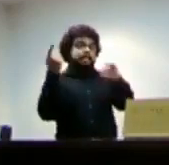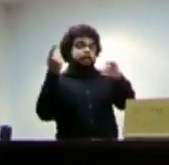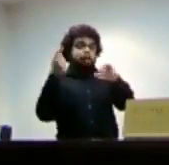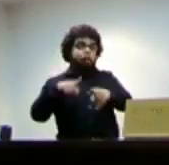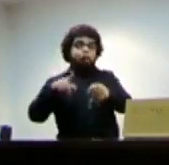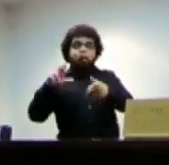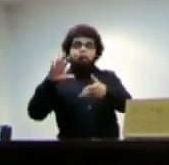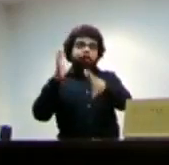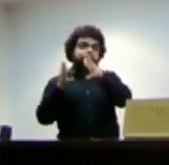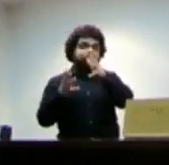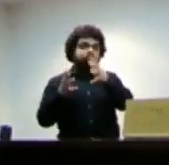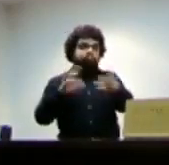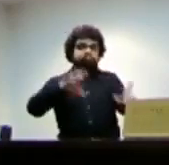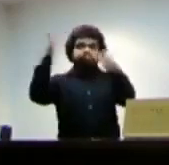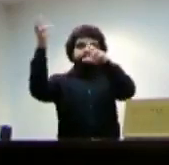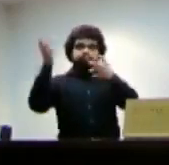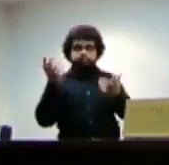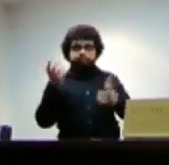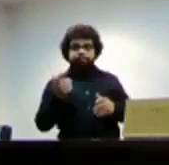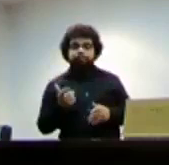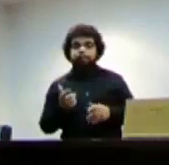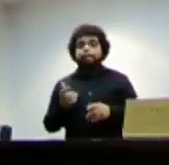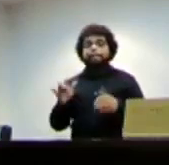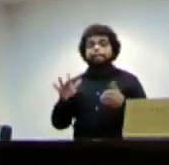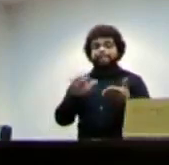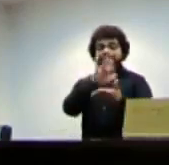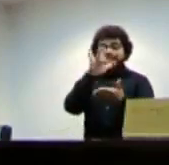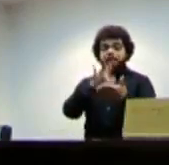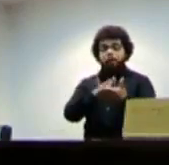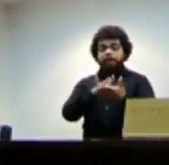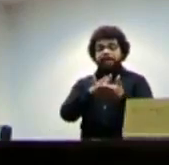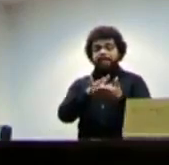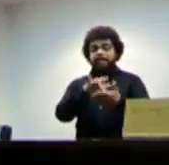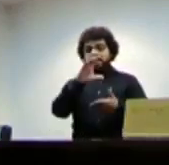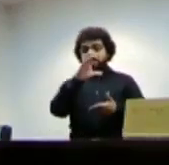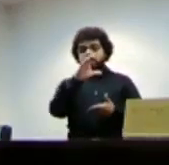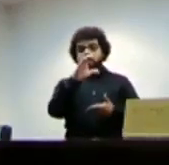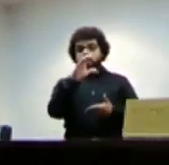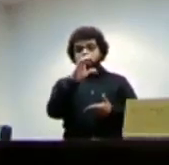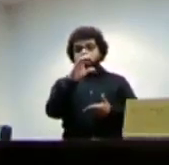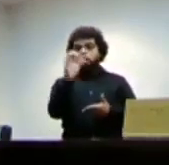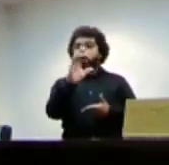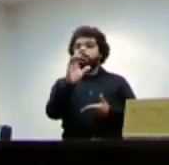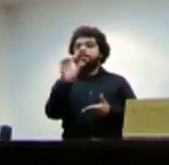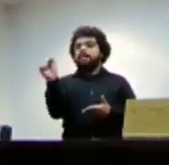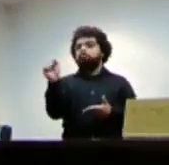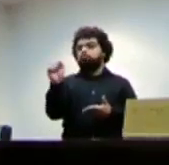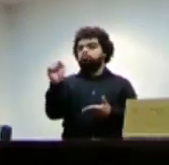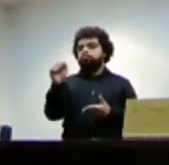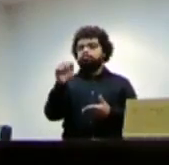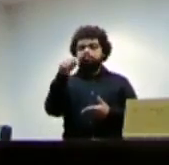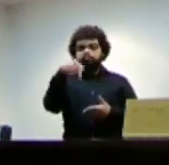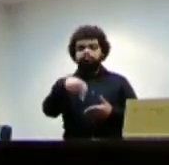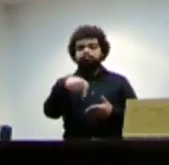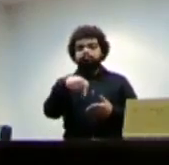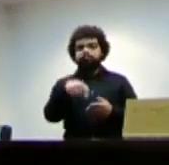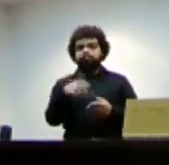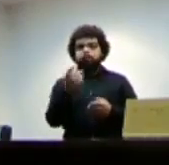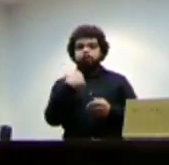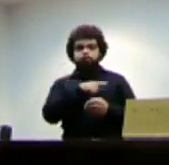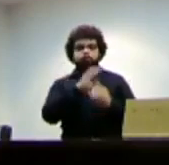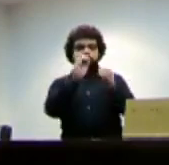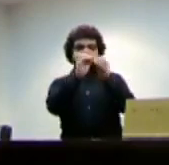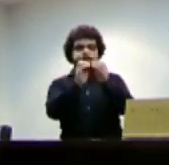La unidad Costa Azul 6 le realizamos un mantenimiento mayor según las recomendaciones del manufacturero y la terminamos. Y